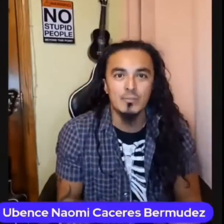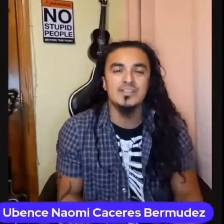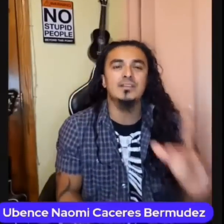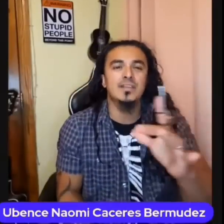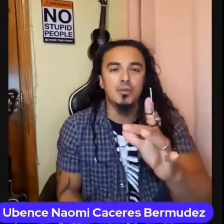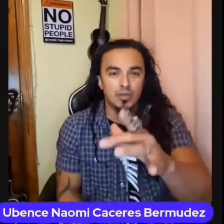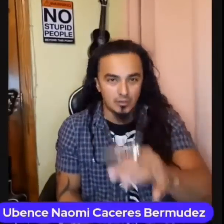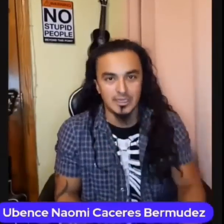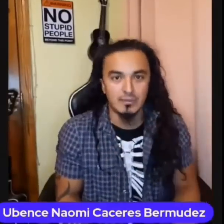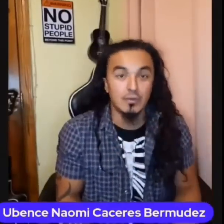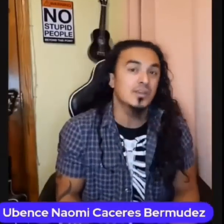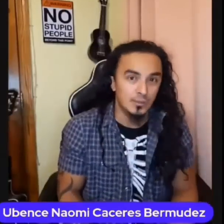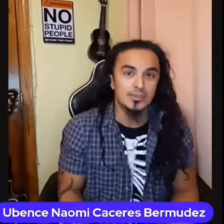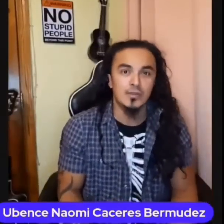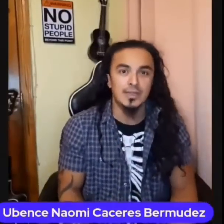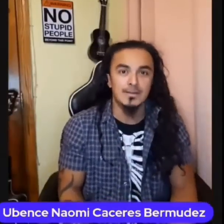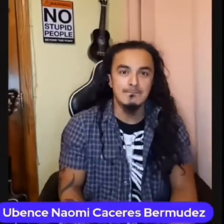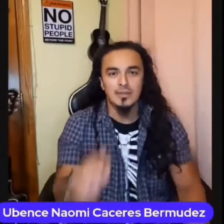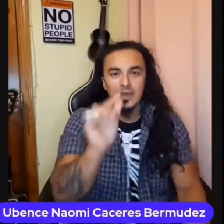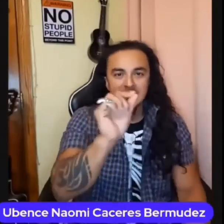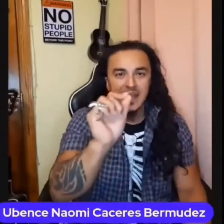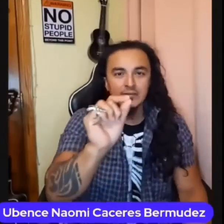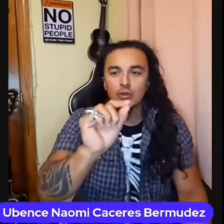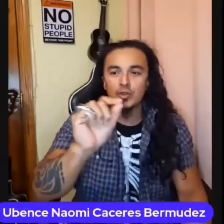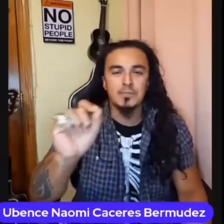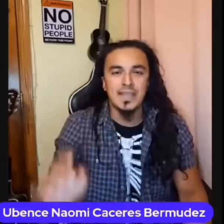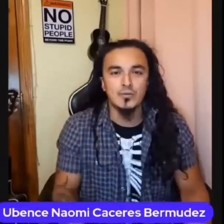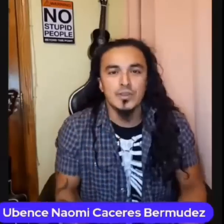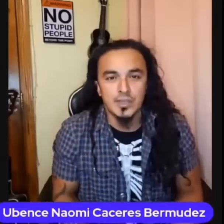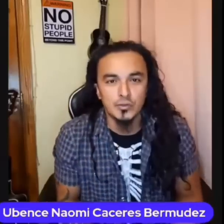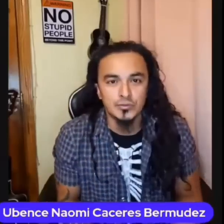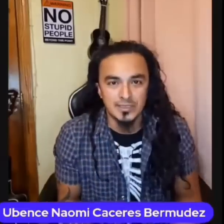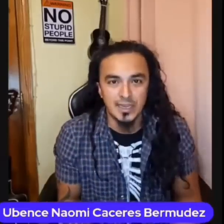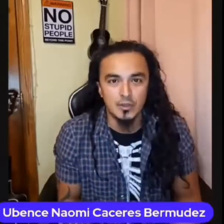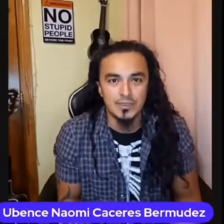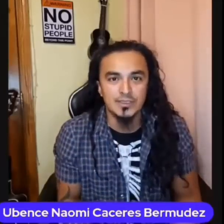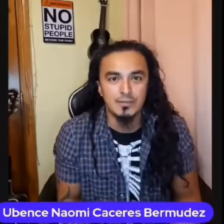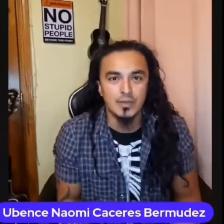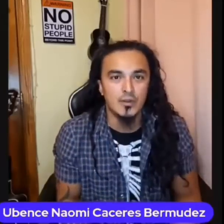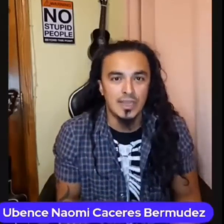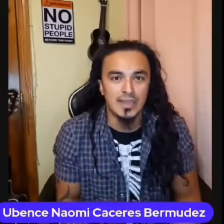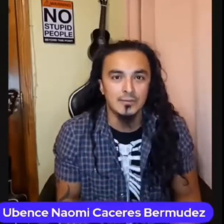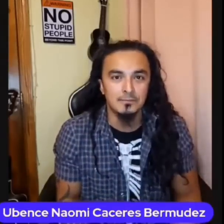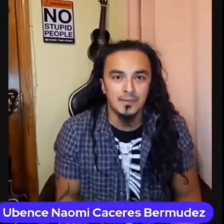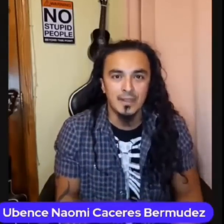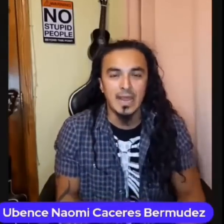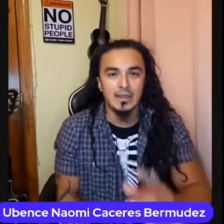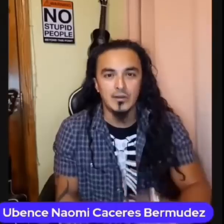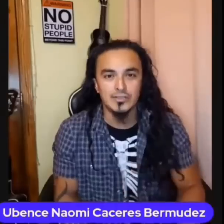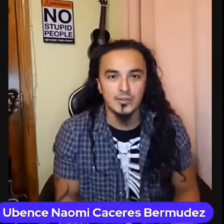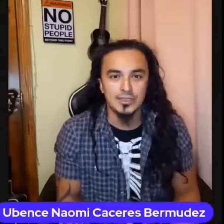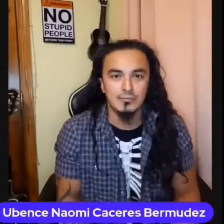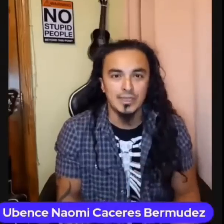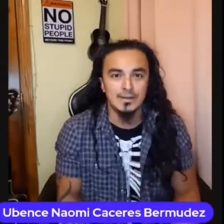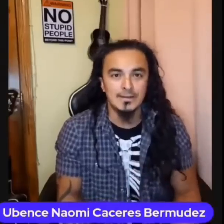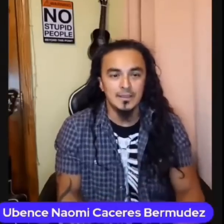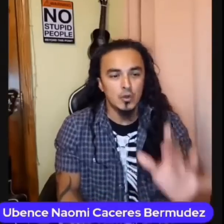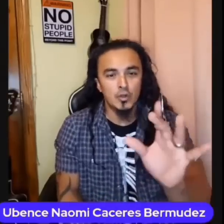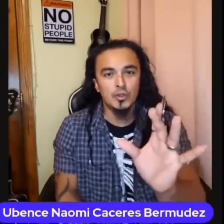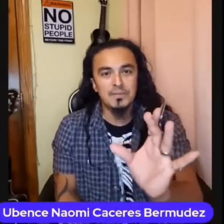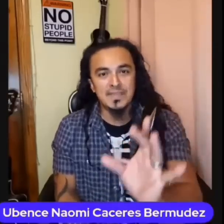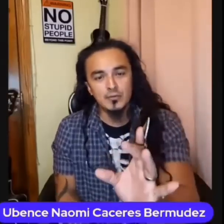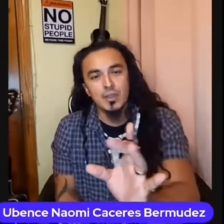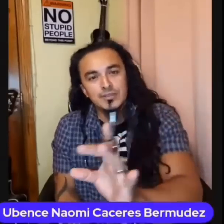inventé, que es el nombre científico que yo les he dado a los seguidores de Bukele. Hashtag Golondropithecus cerotus. Ese es el nombre científico que yo les he dado a los seguidores de